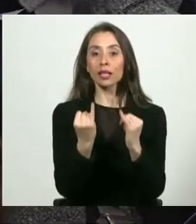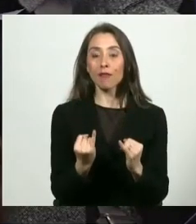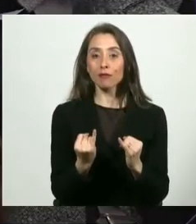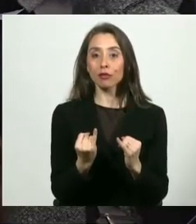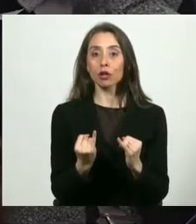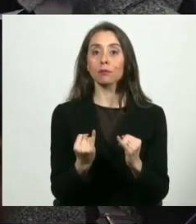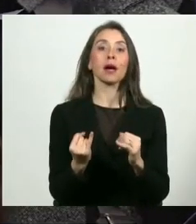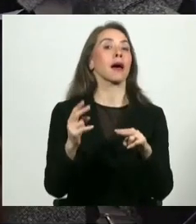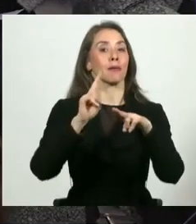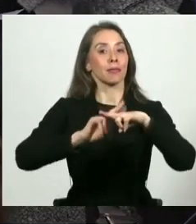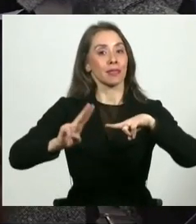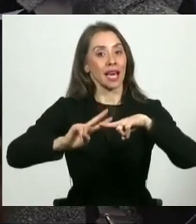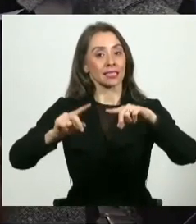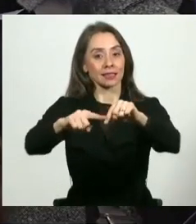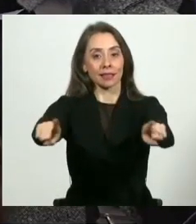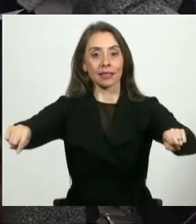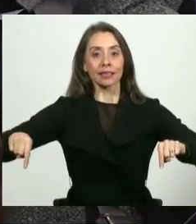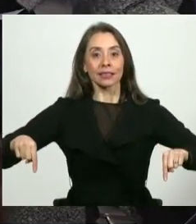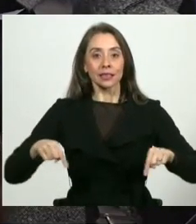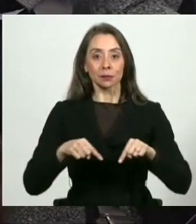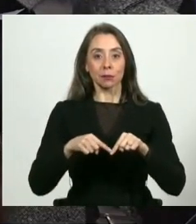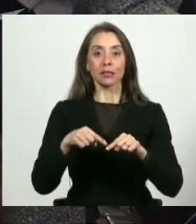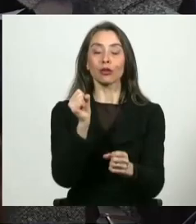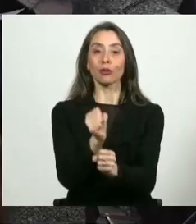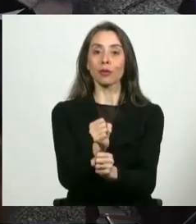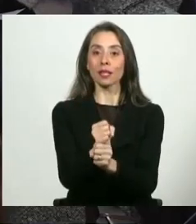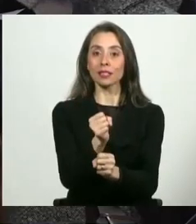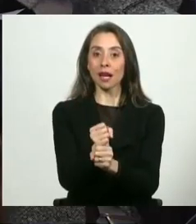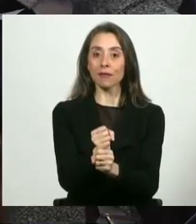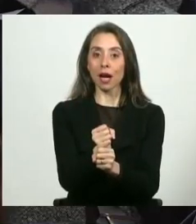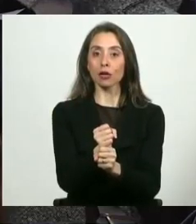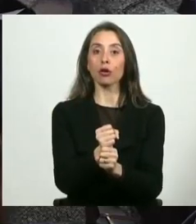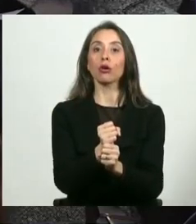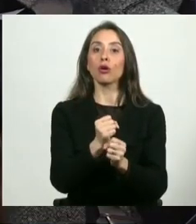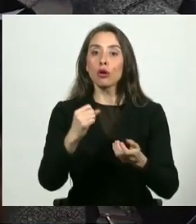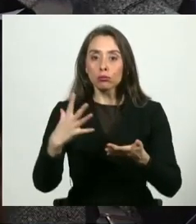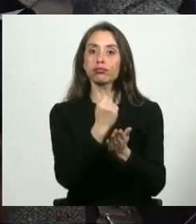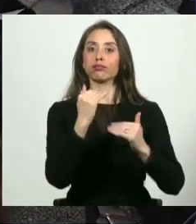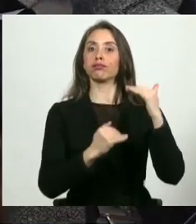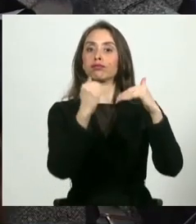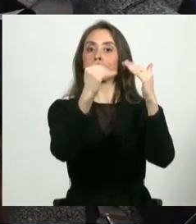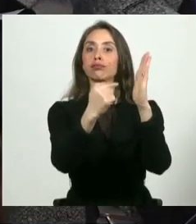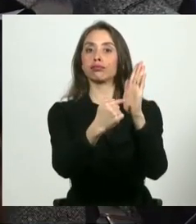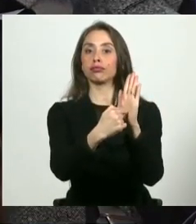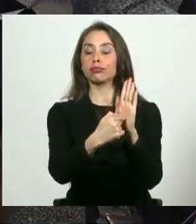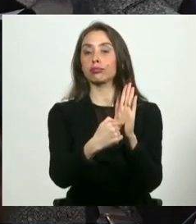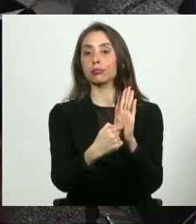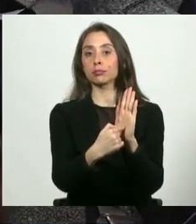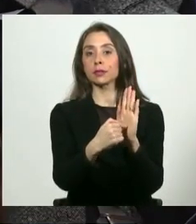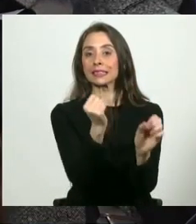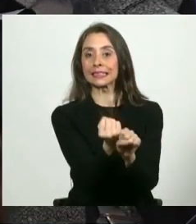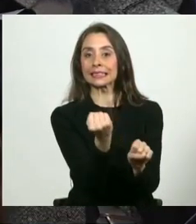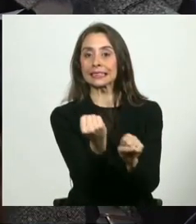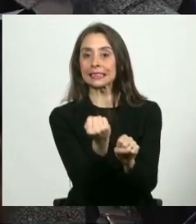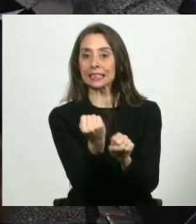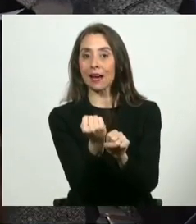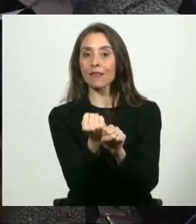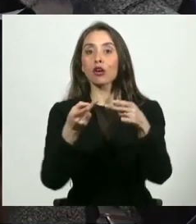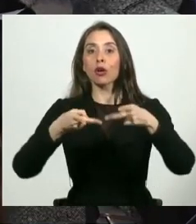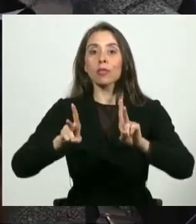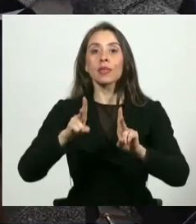poder construir este espacio de trabajo, de poder sacar adelante, ¿cierto?, un trabajo como